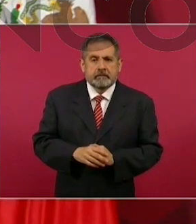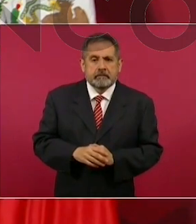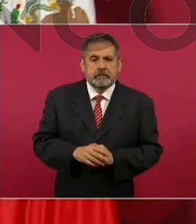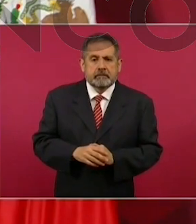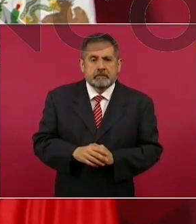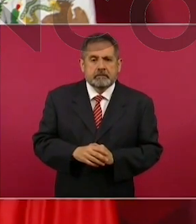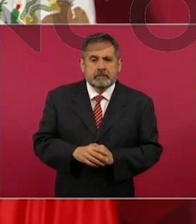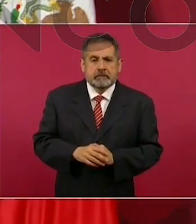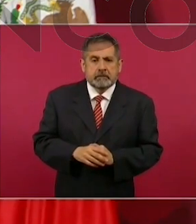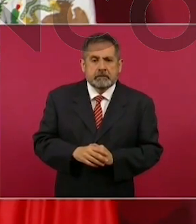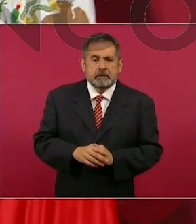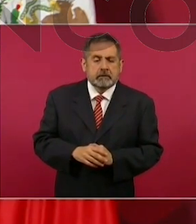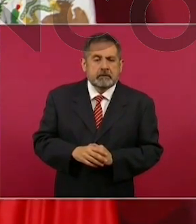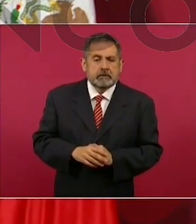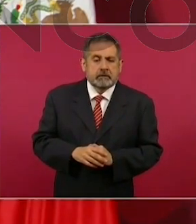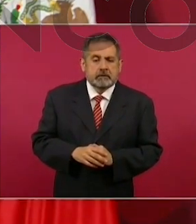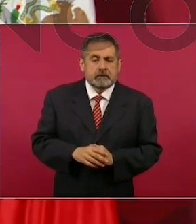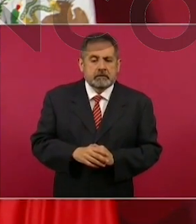Mediabanco. No